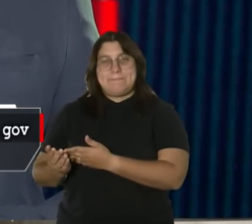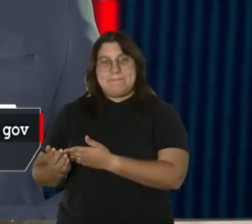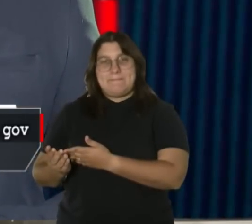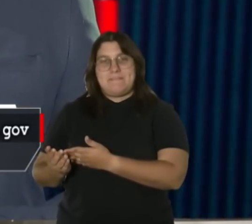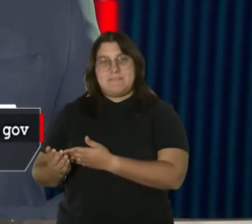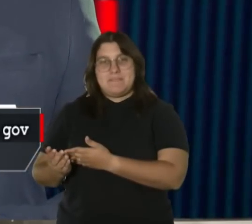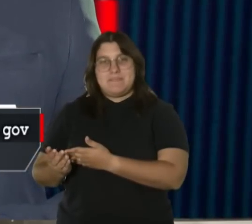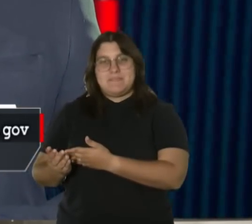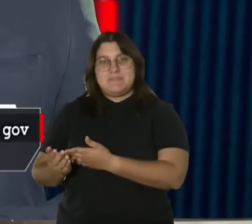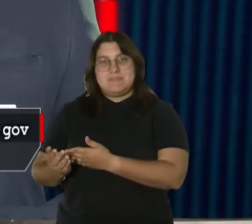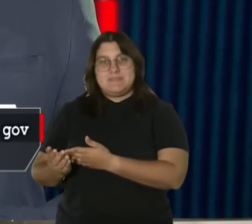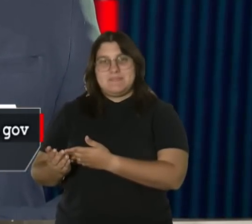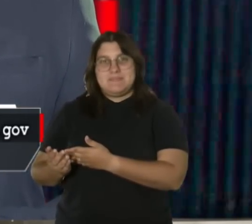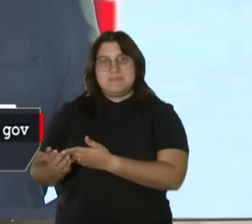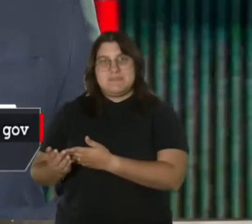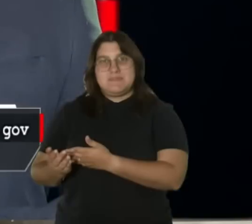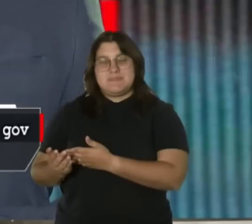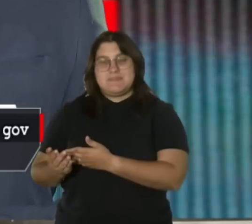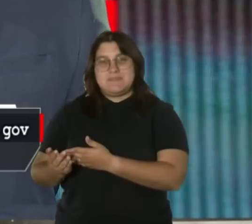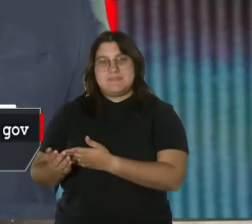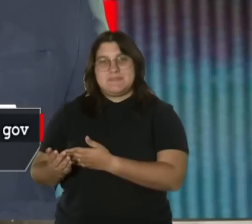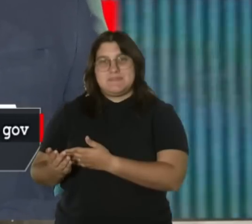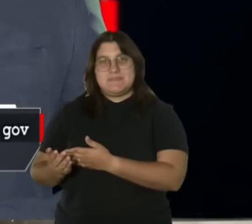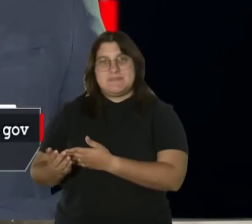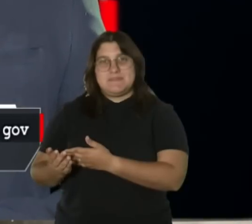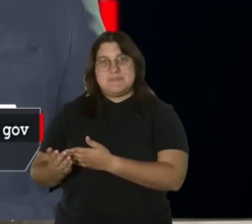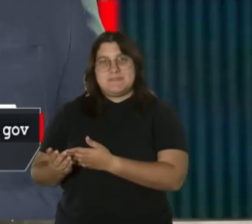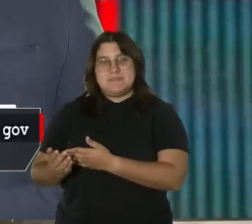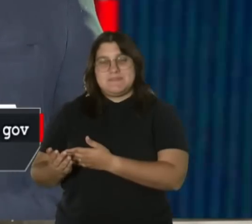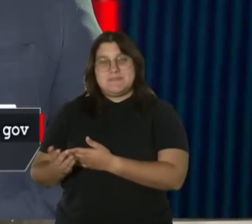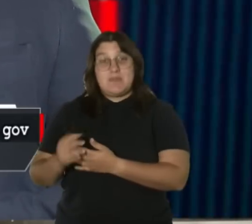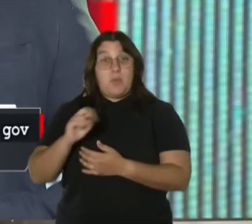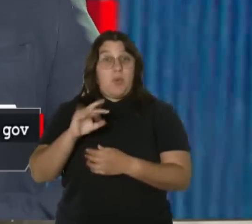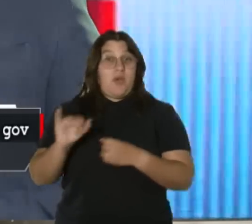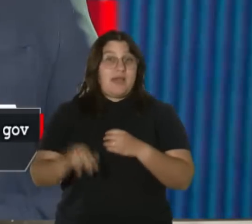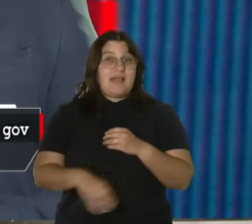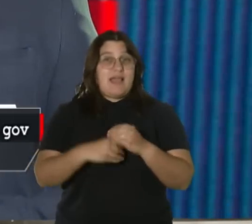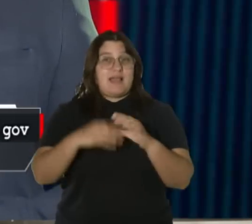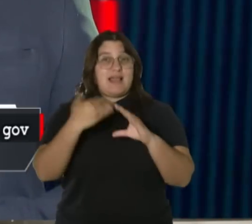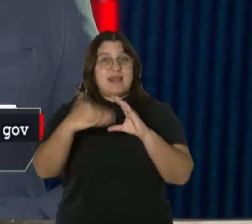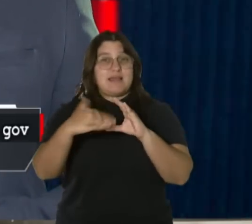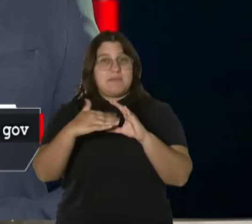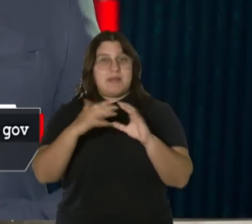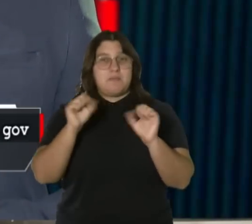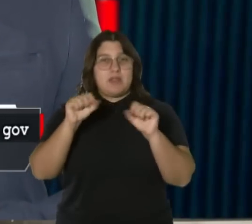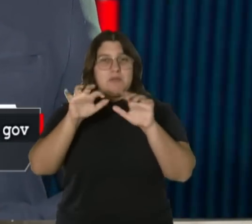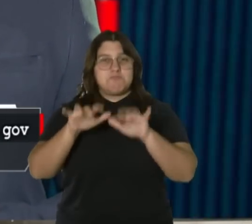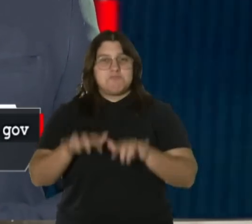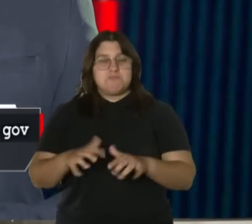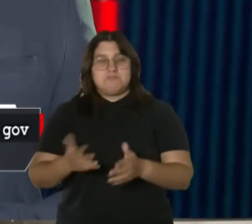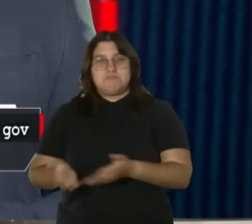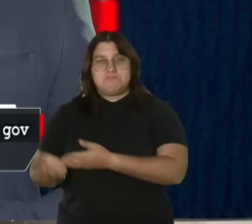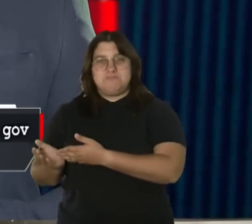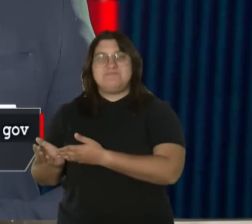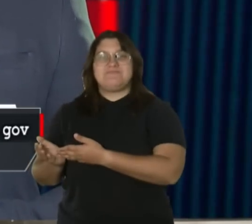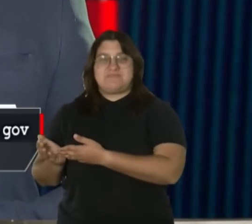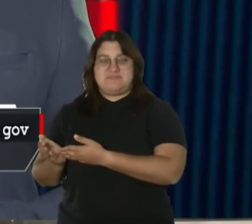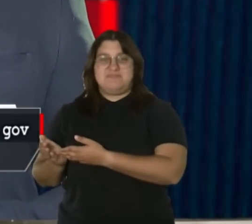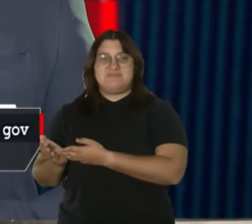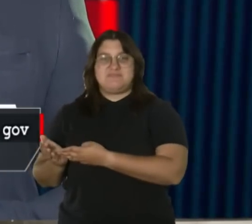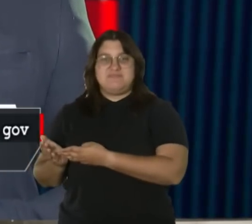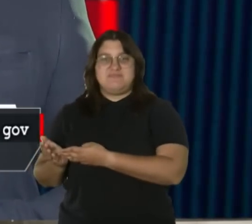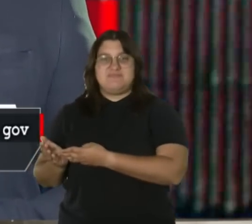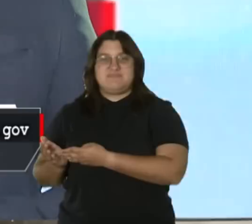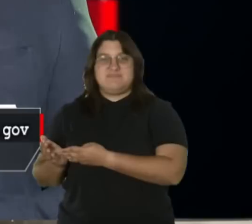seis seis uno ocho cinco seis siete O a la dirección de correo electrónico uae arroba dcr punto PR